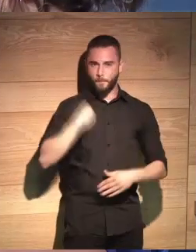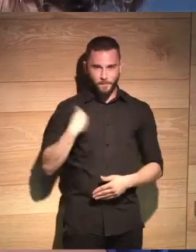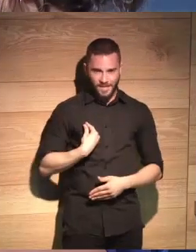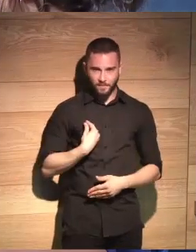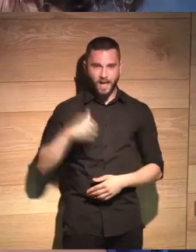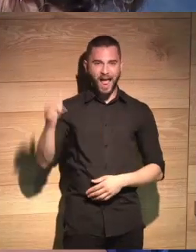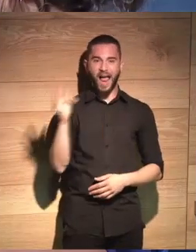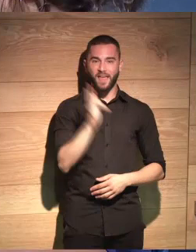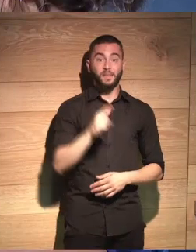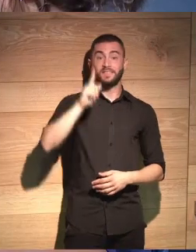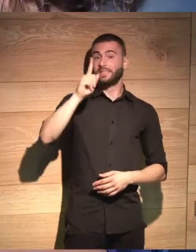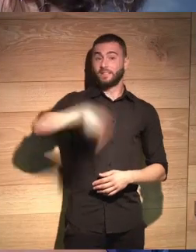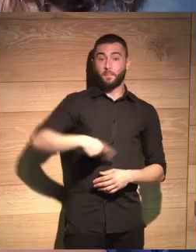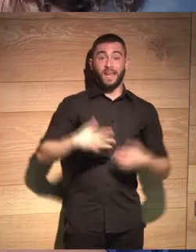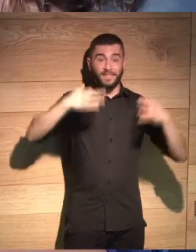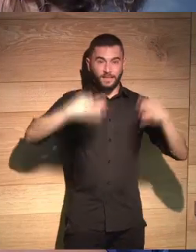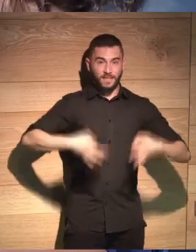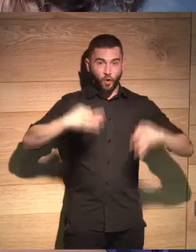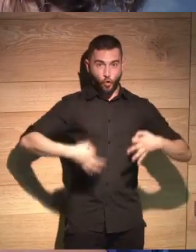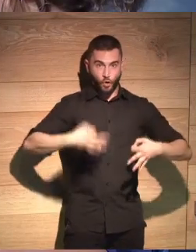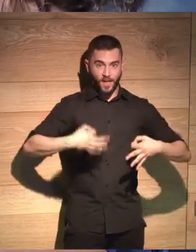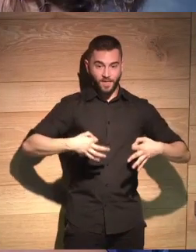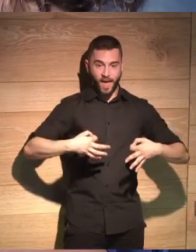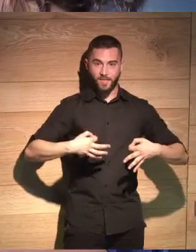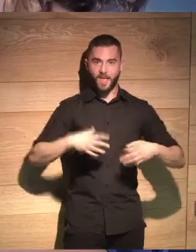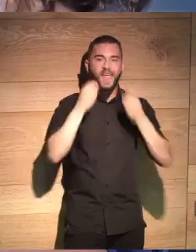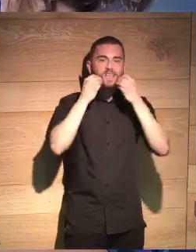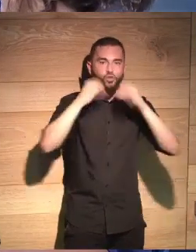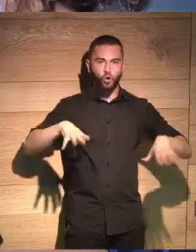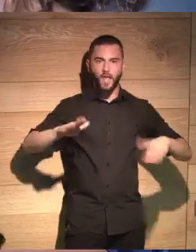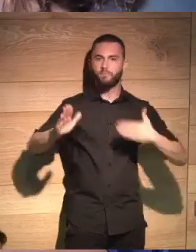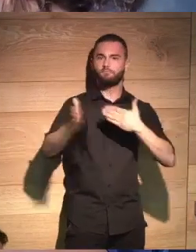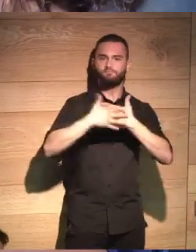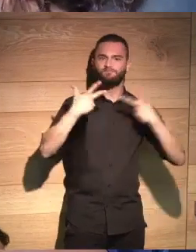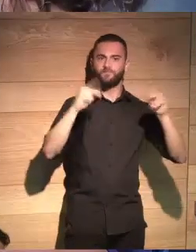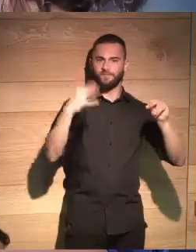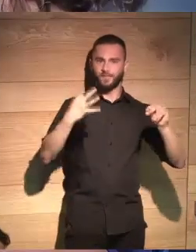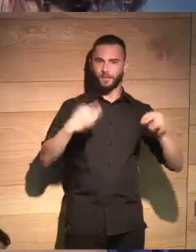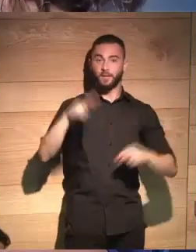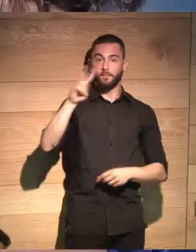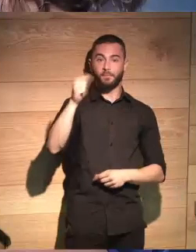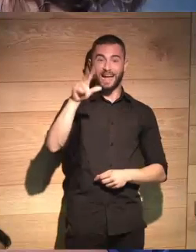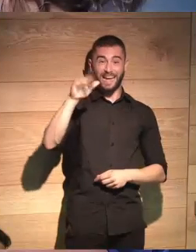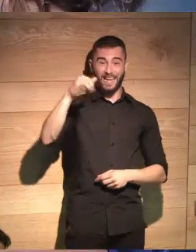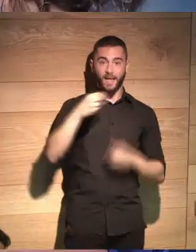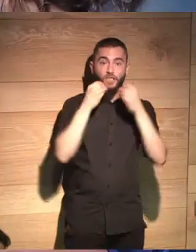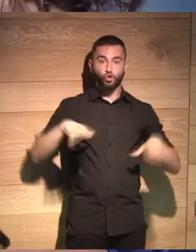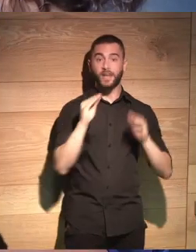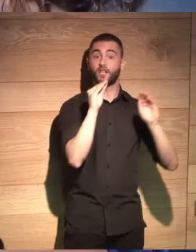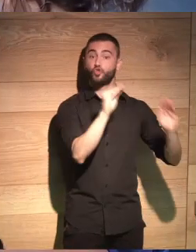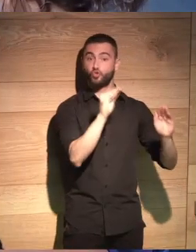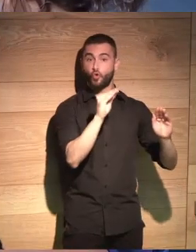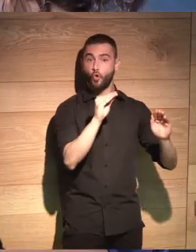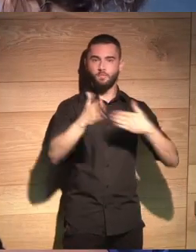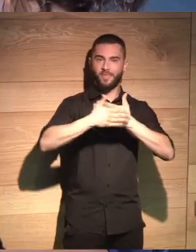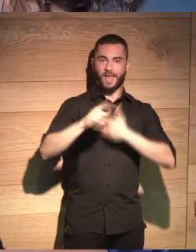y además tomando la seguridad siempre de un cierre a las historias. La historia de Valeria precisamente